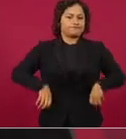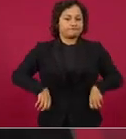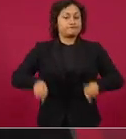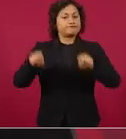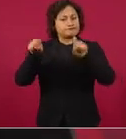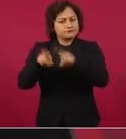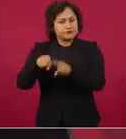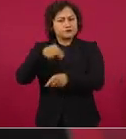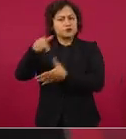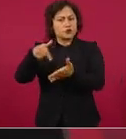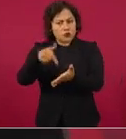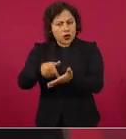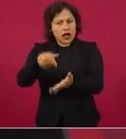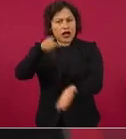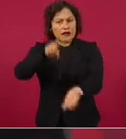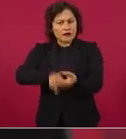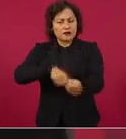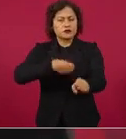Entonces, eso hay que